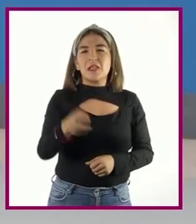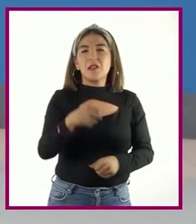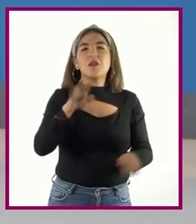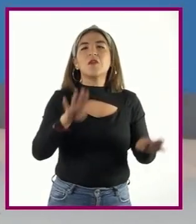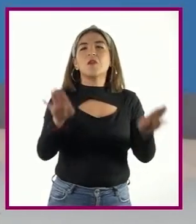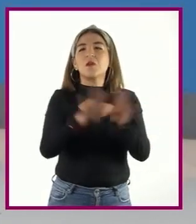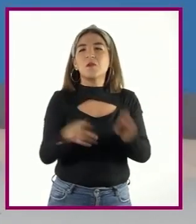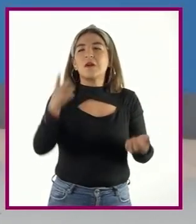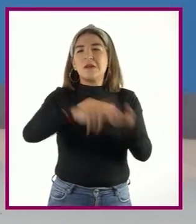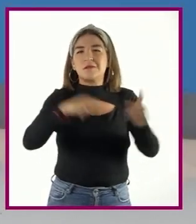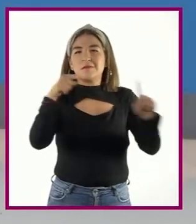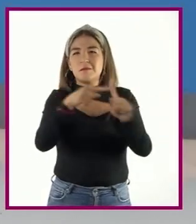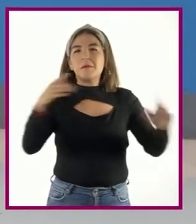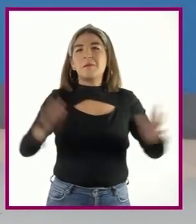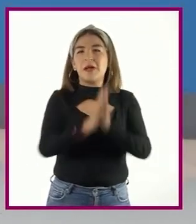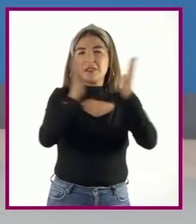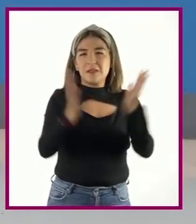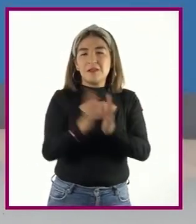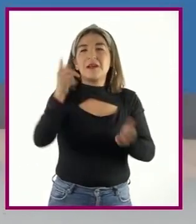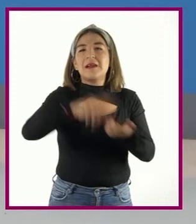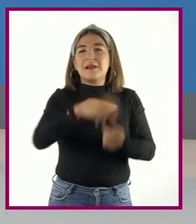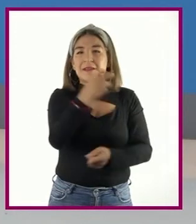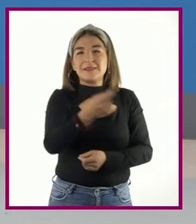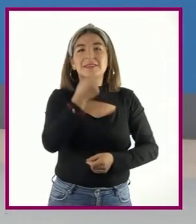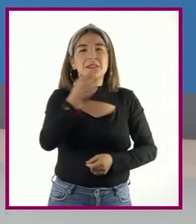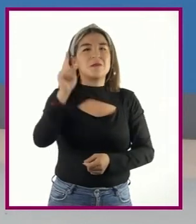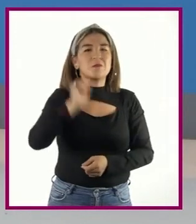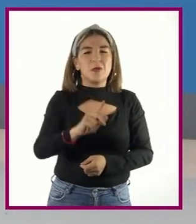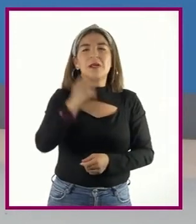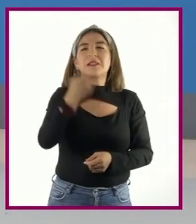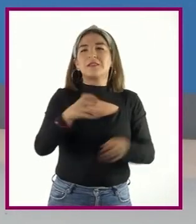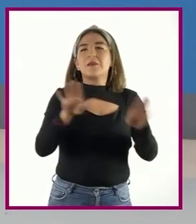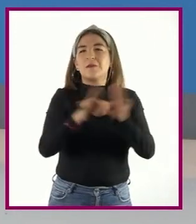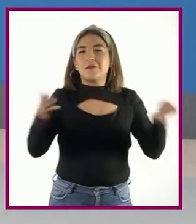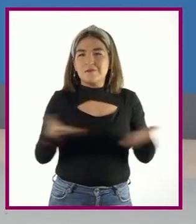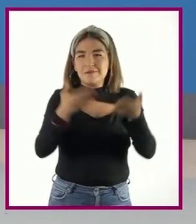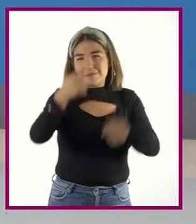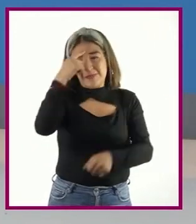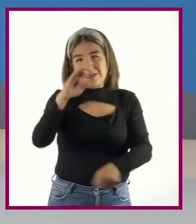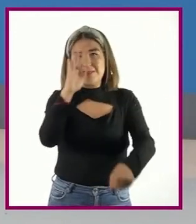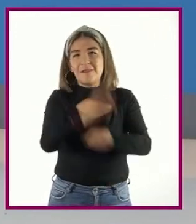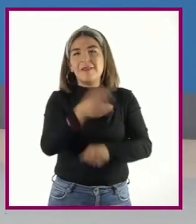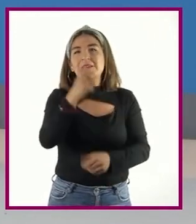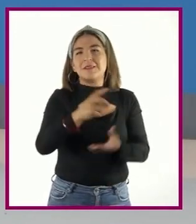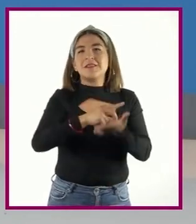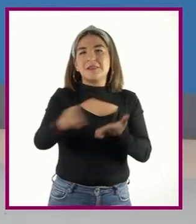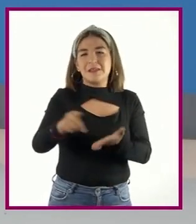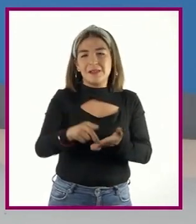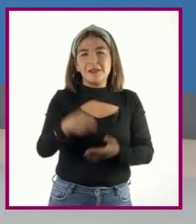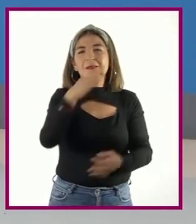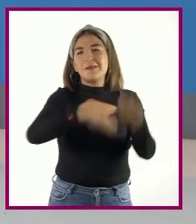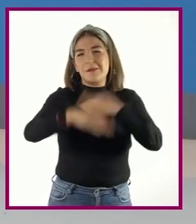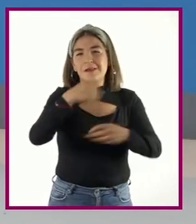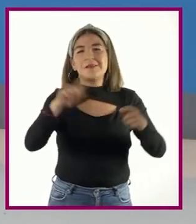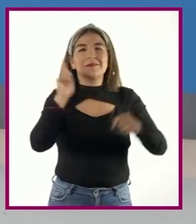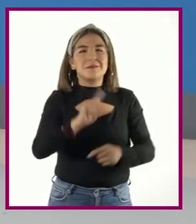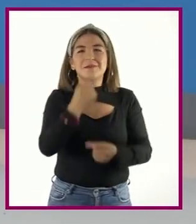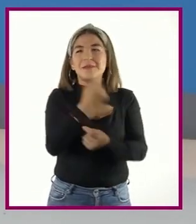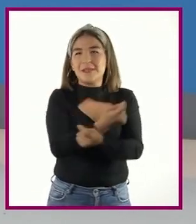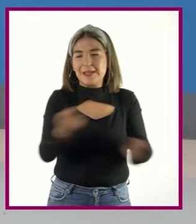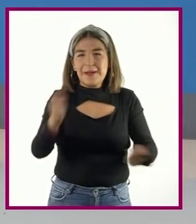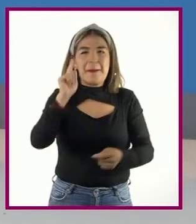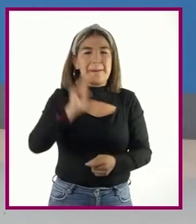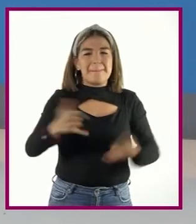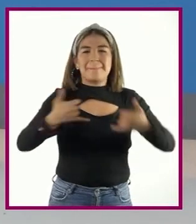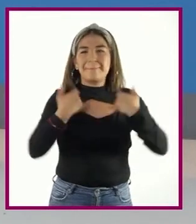de la participación y el protagonismo de niñas y de niños, buscamos promover y defender los derechos de las infancias, en